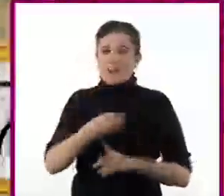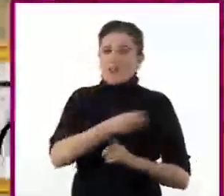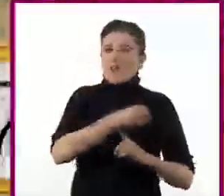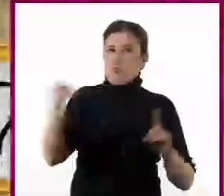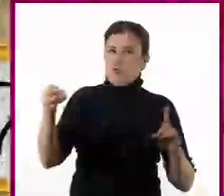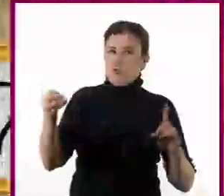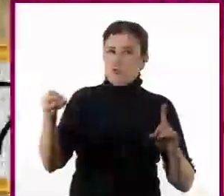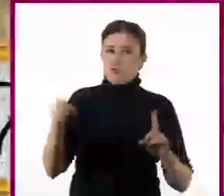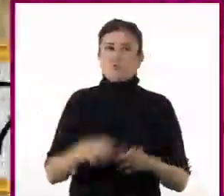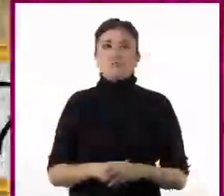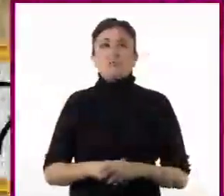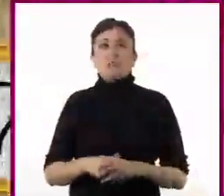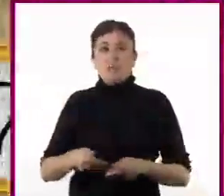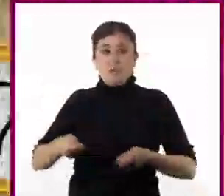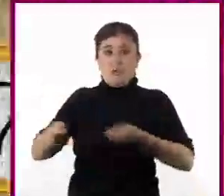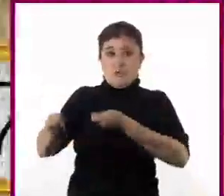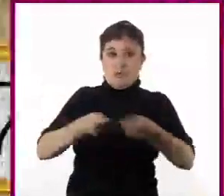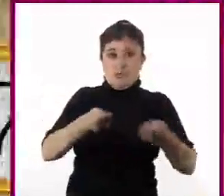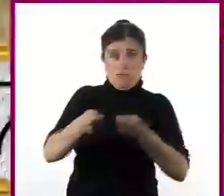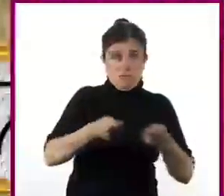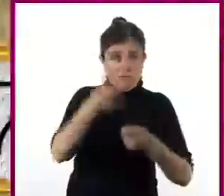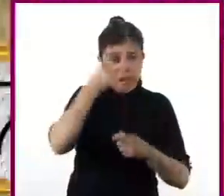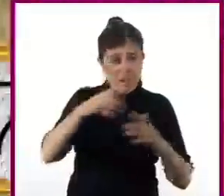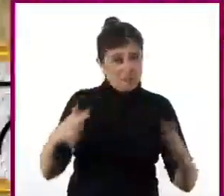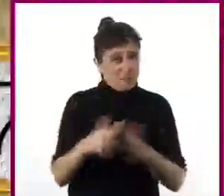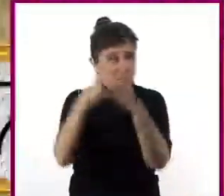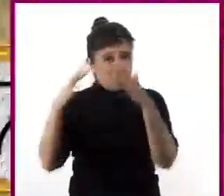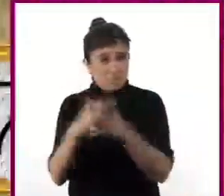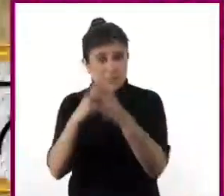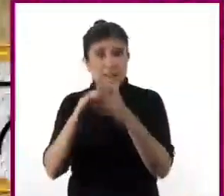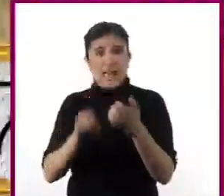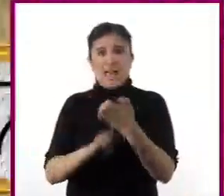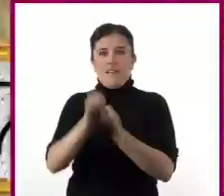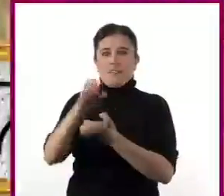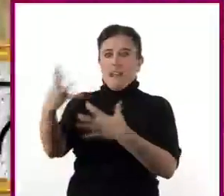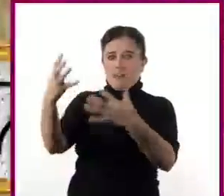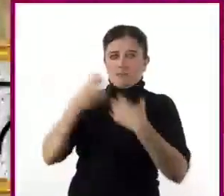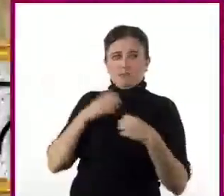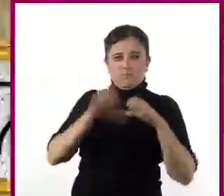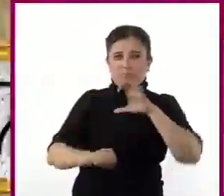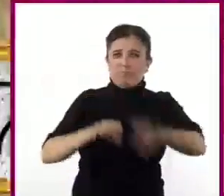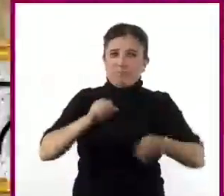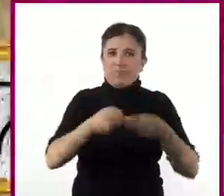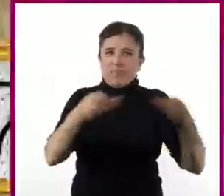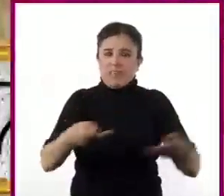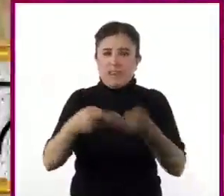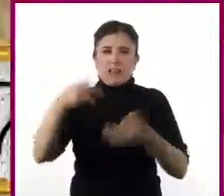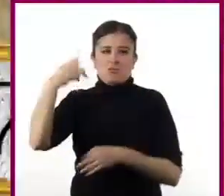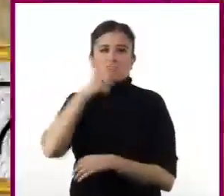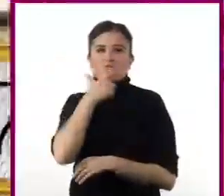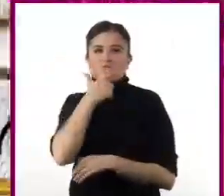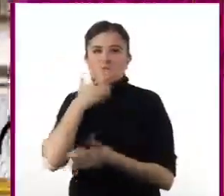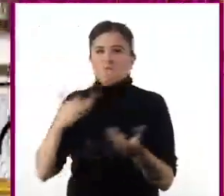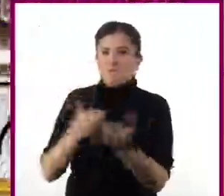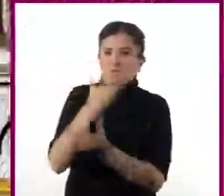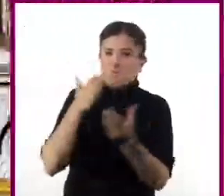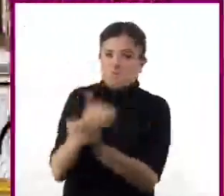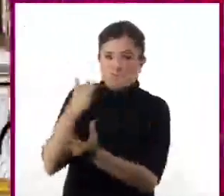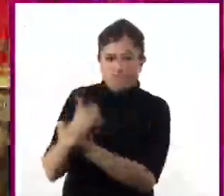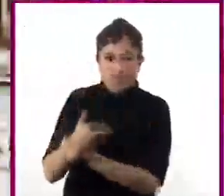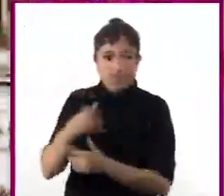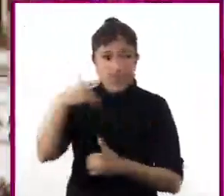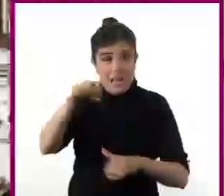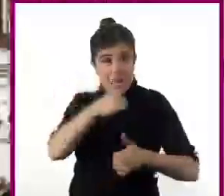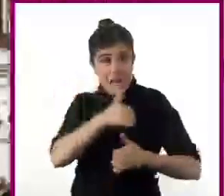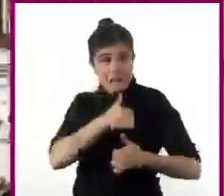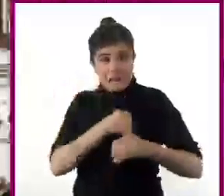orden, controlar los levantamientos y evitar invasiones, principalmente de los ingleses. El ejército